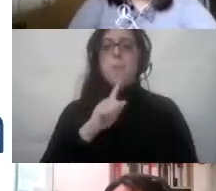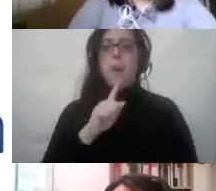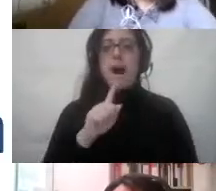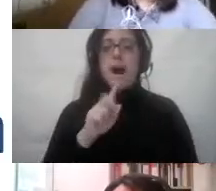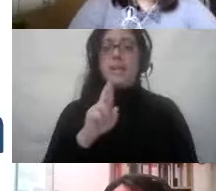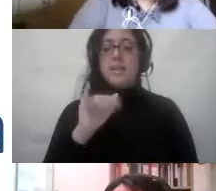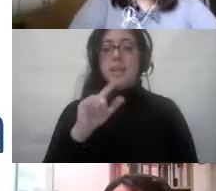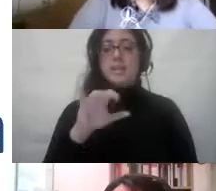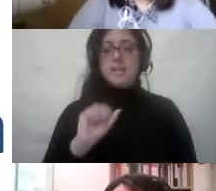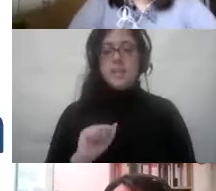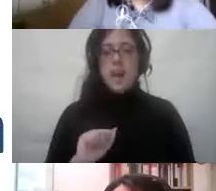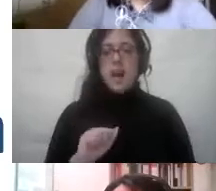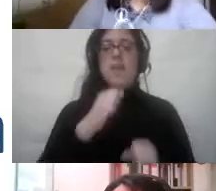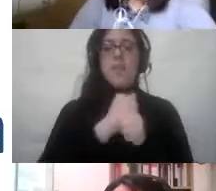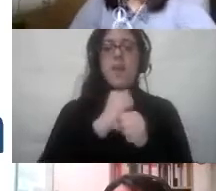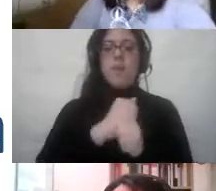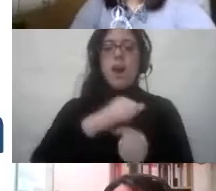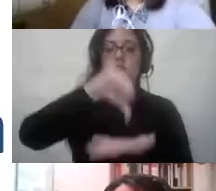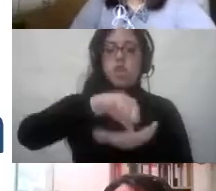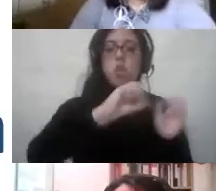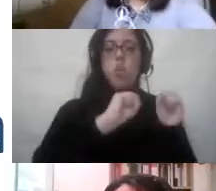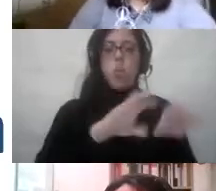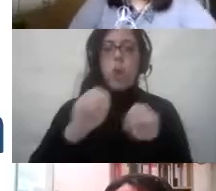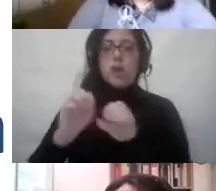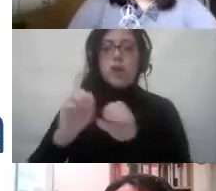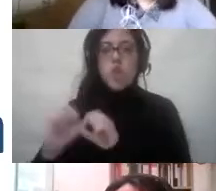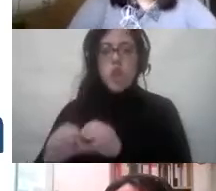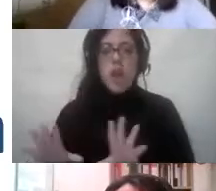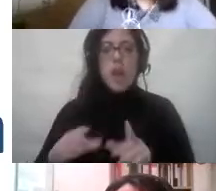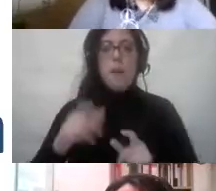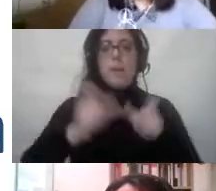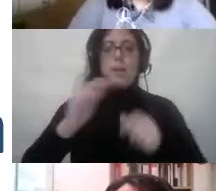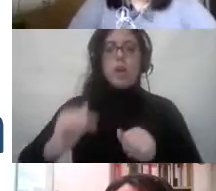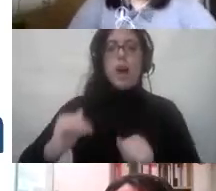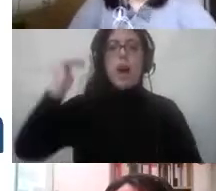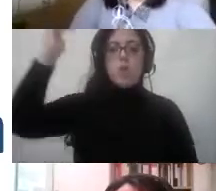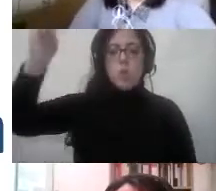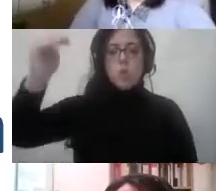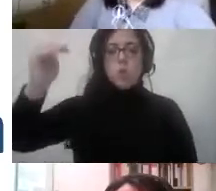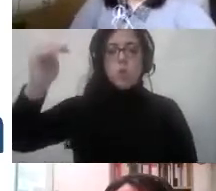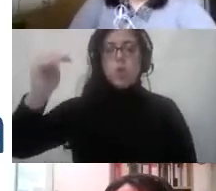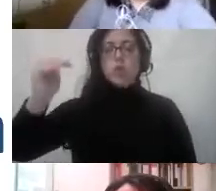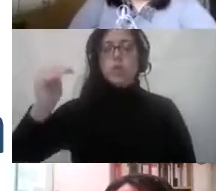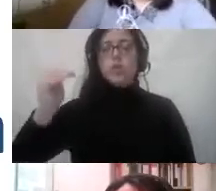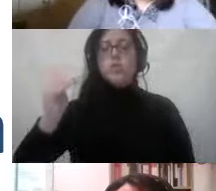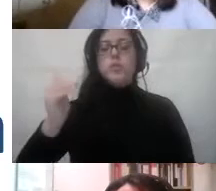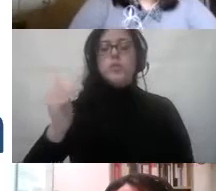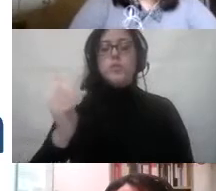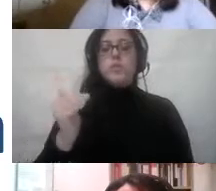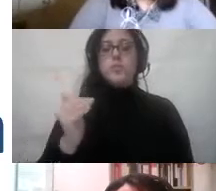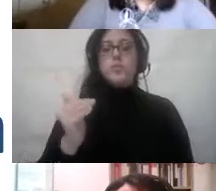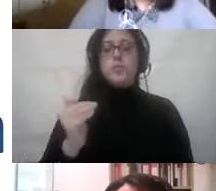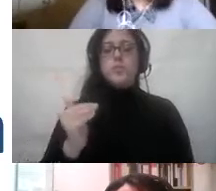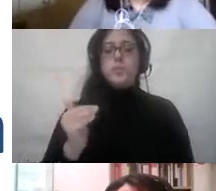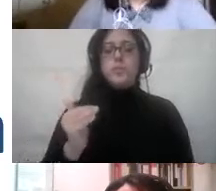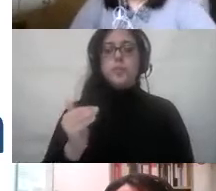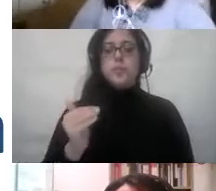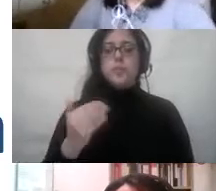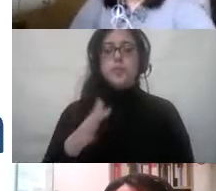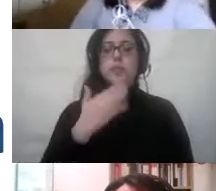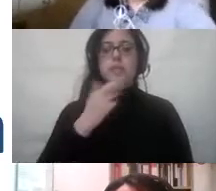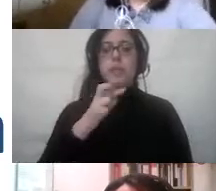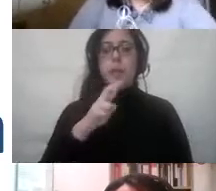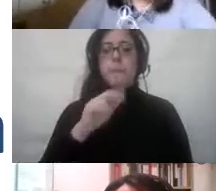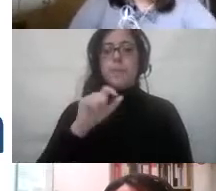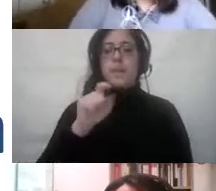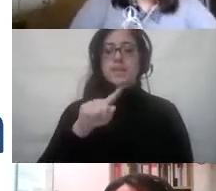trabaja en un centro educacional para adultos, que es profesora de historia. Tenemos a Priscila, que trabaja como líder intermedio